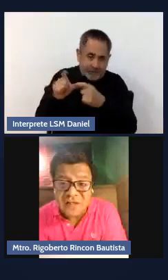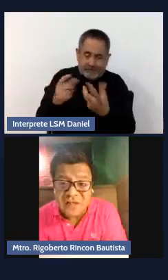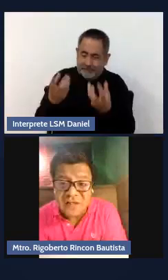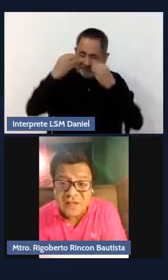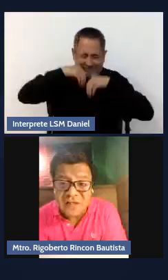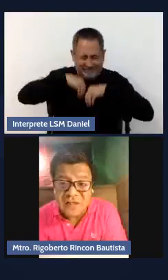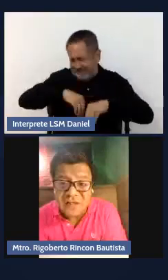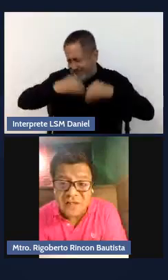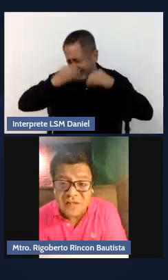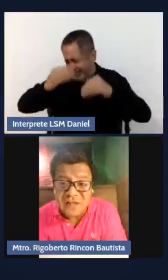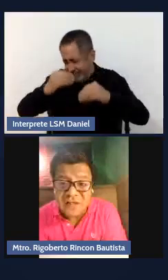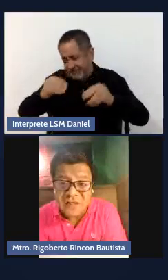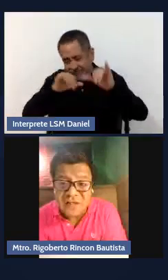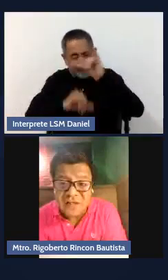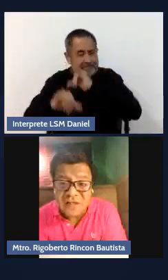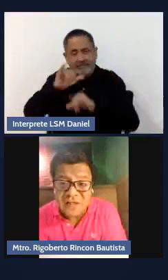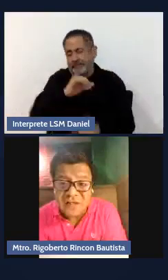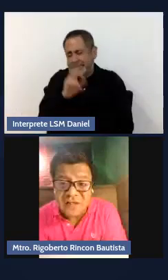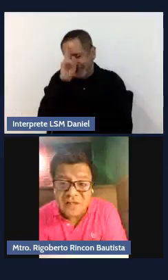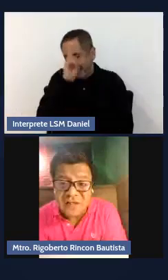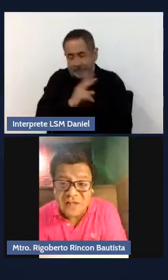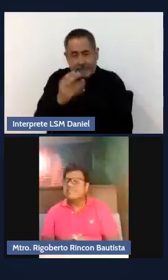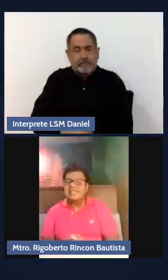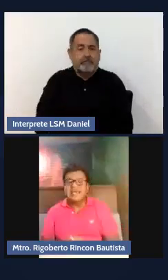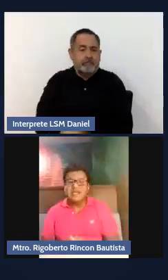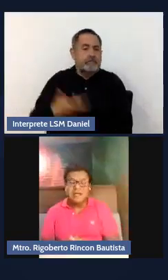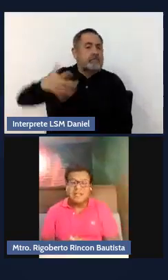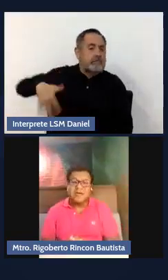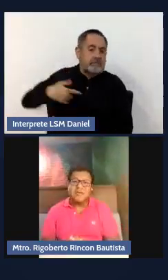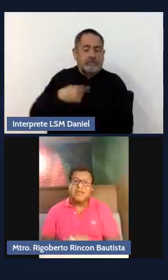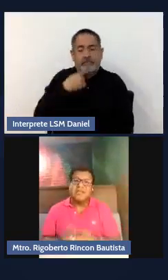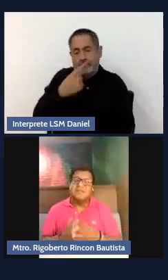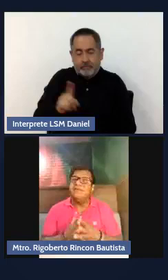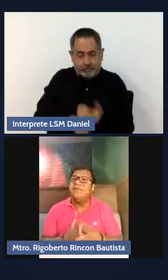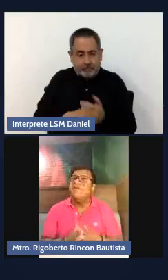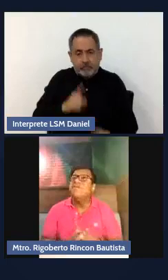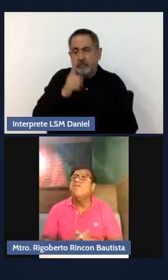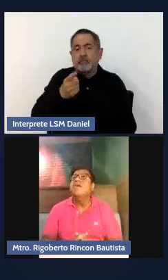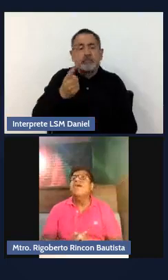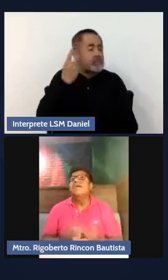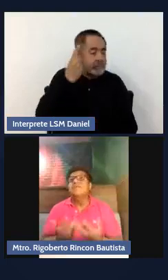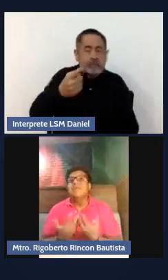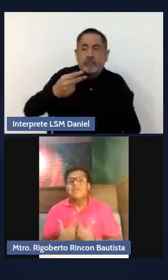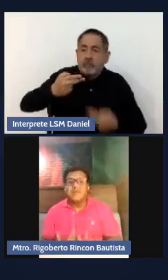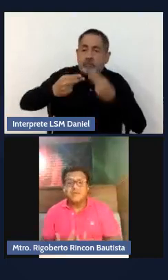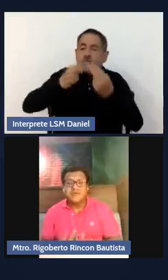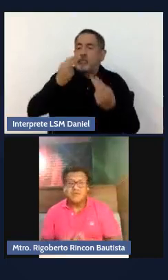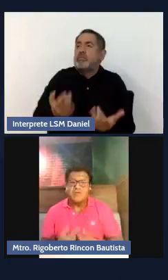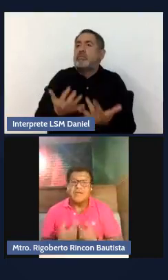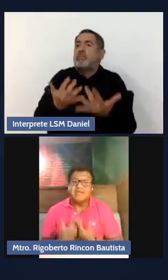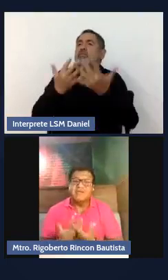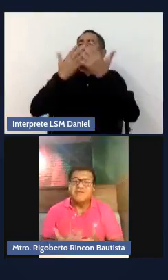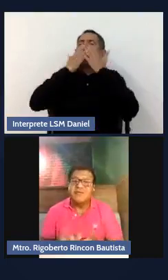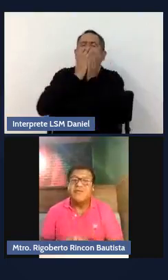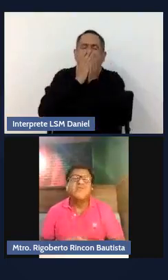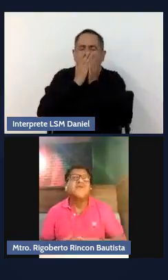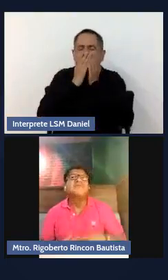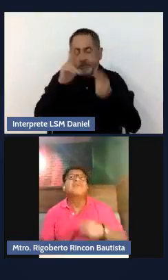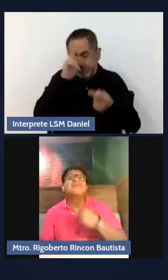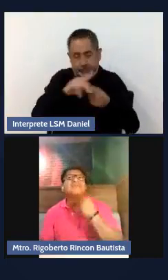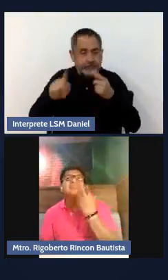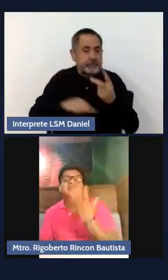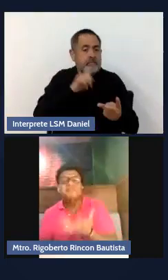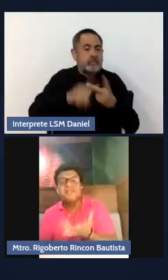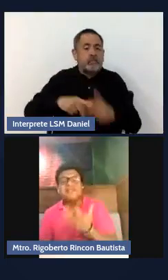tóxicas. Como bien les decía yo anteriormente, el primer humo es el que yo consumo, el segundo humo es el que se